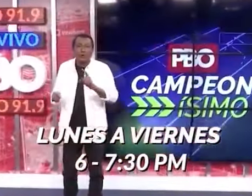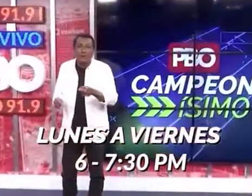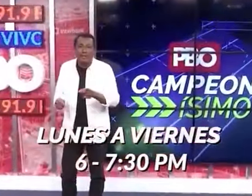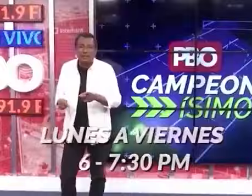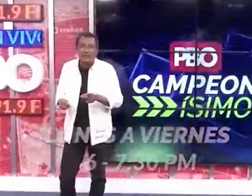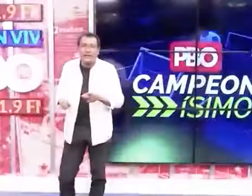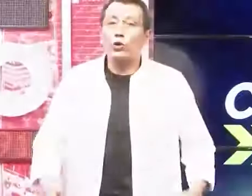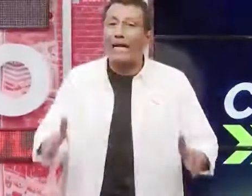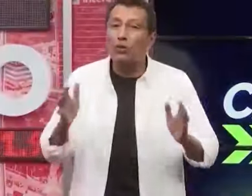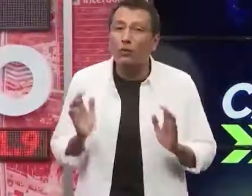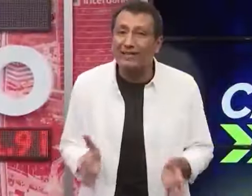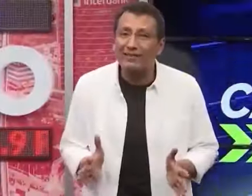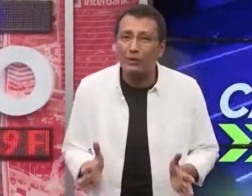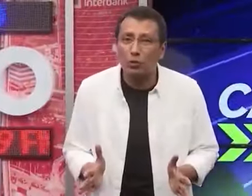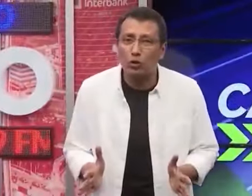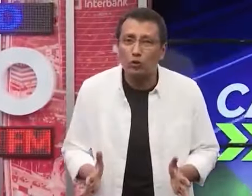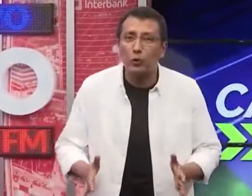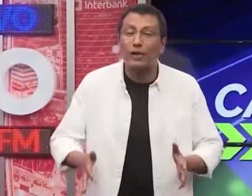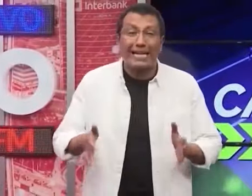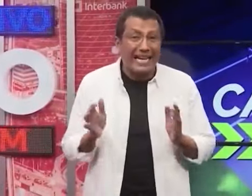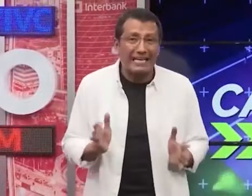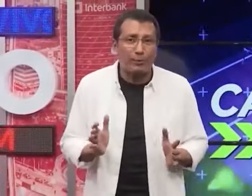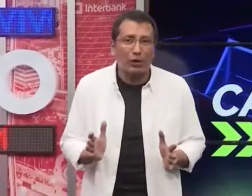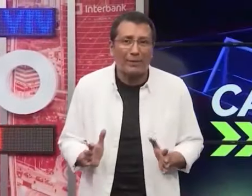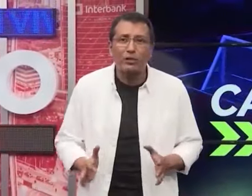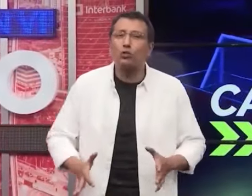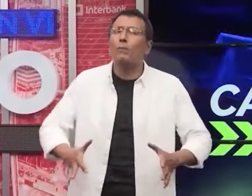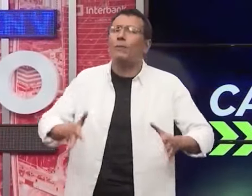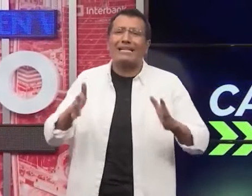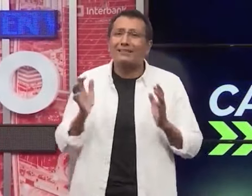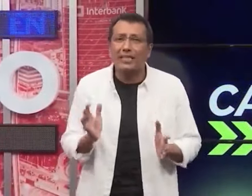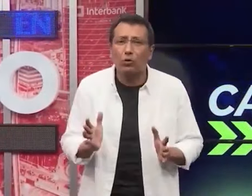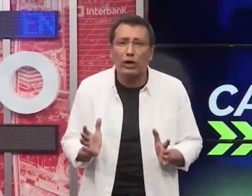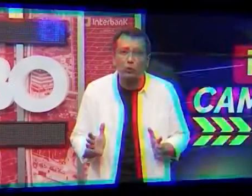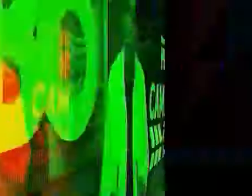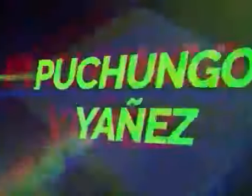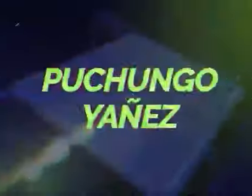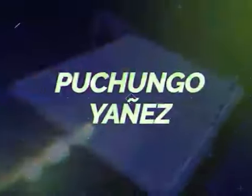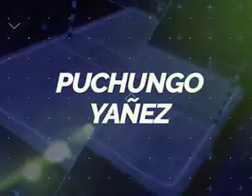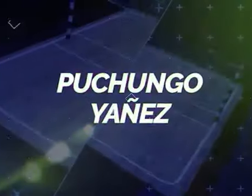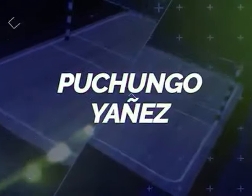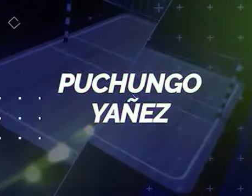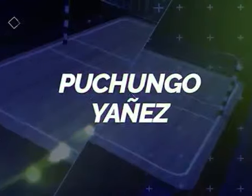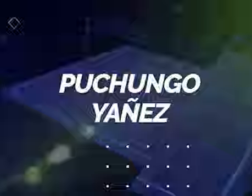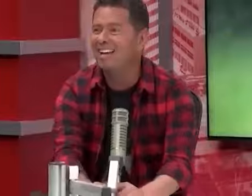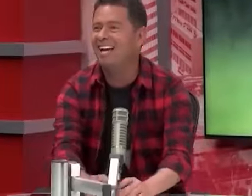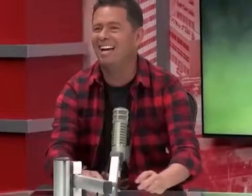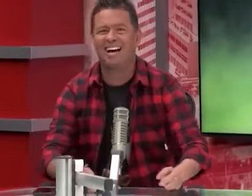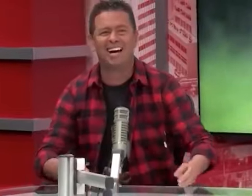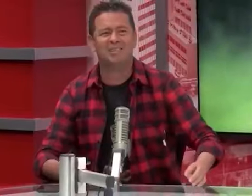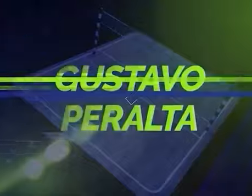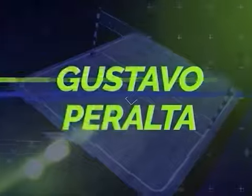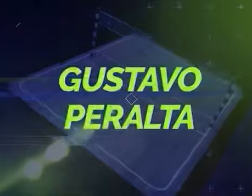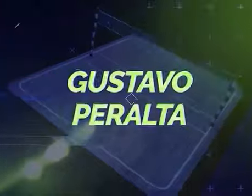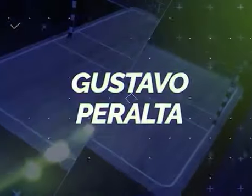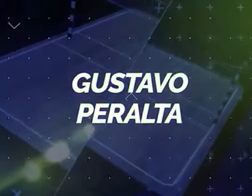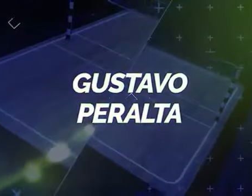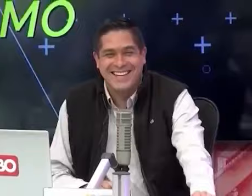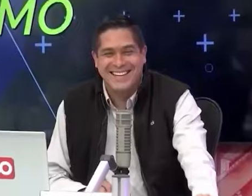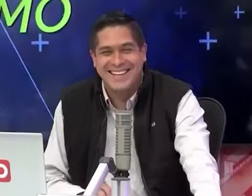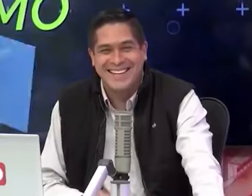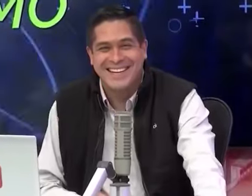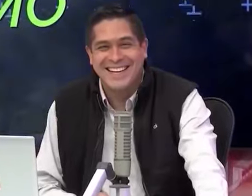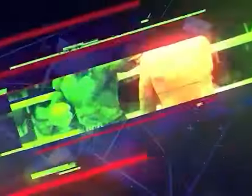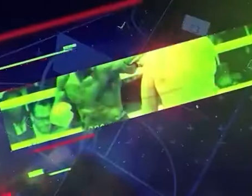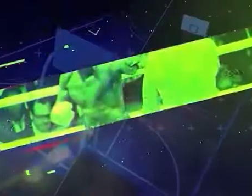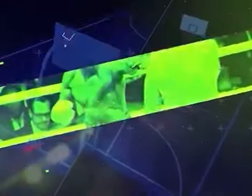media por Viva TV. Dura 90 minutos porque cada programa es un partido que nos jugamos junto a Puchungo Yáñez y Gustavo